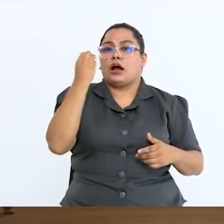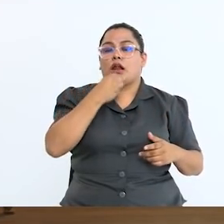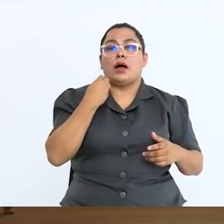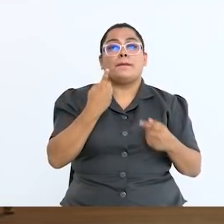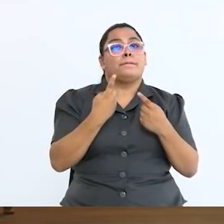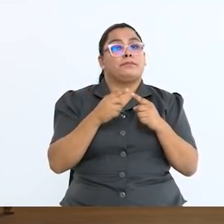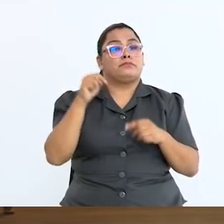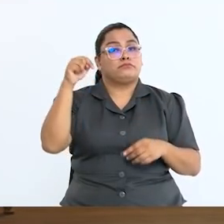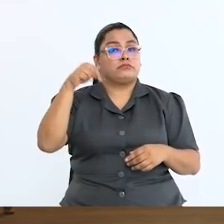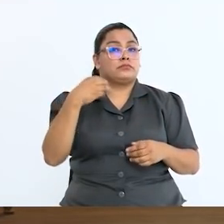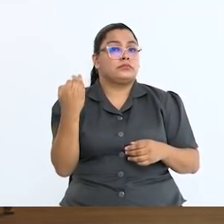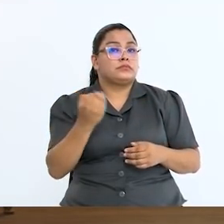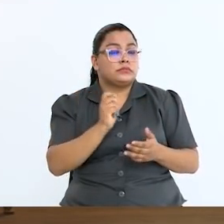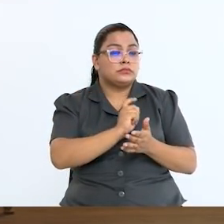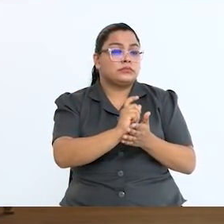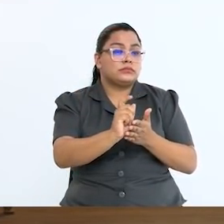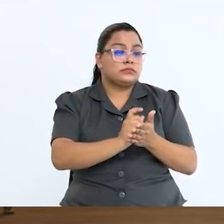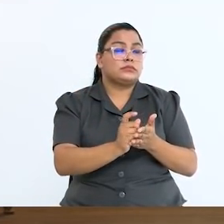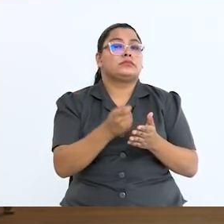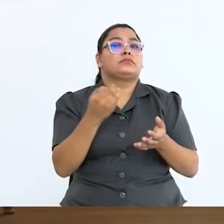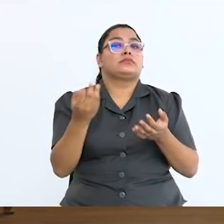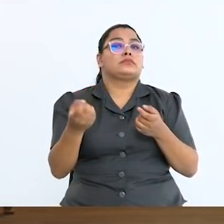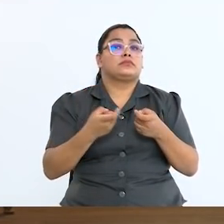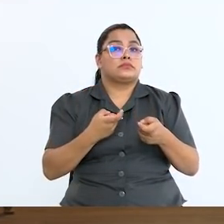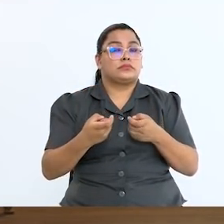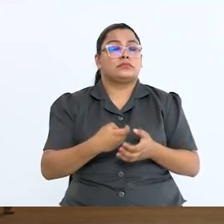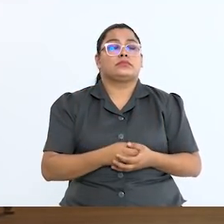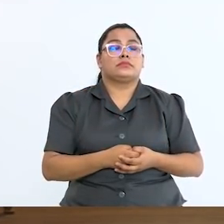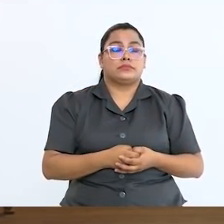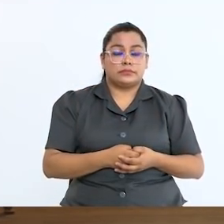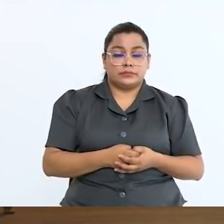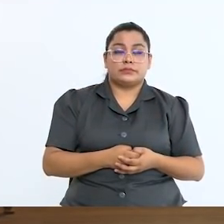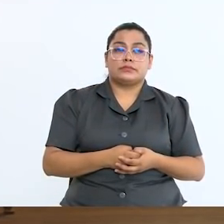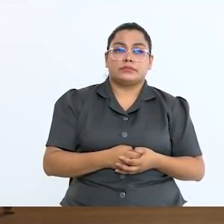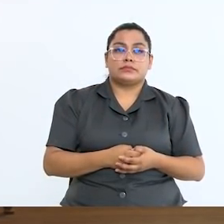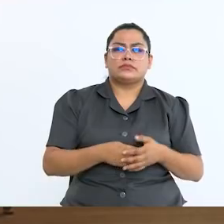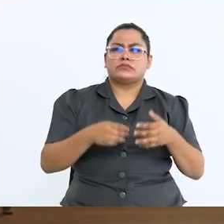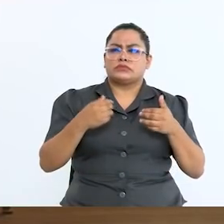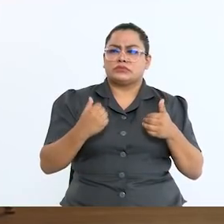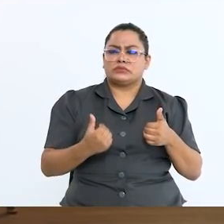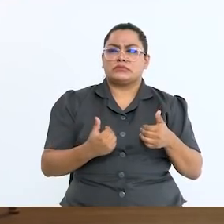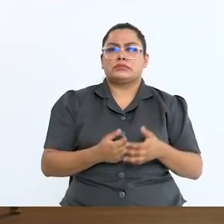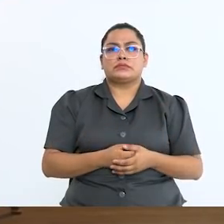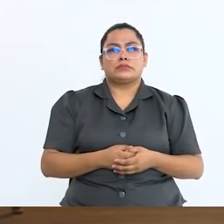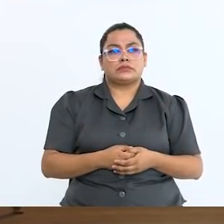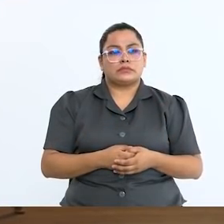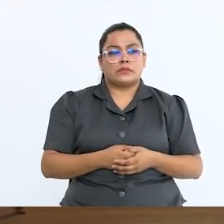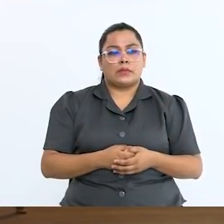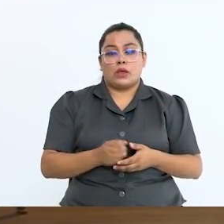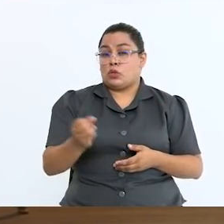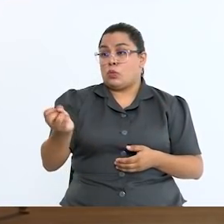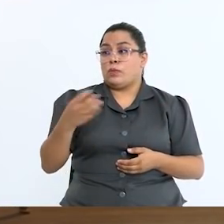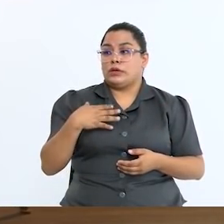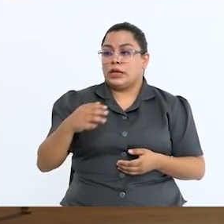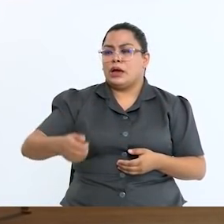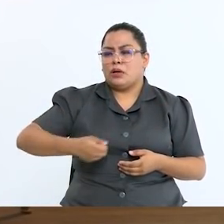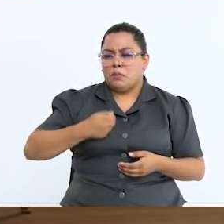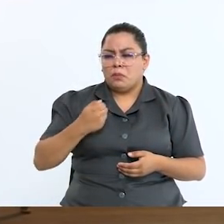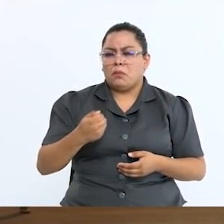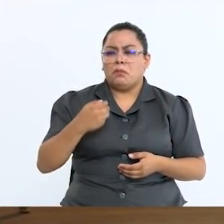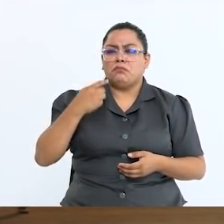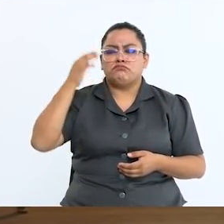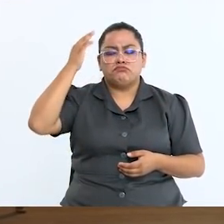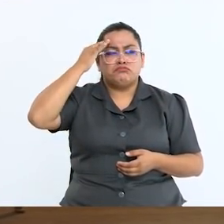lengua oral, pero acá ellos necesitan dominar la lengua escrita. Muy bien, Alondra. Y como nos decías,